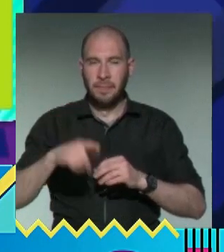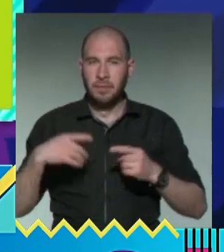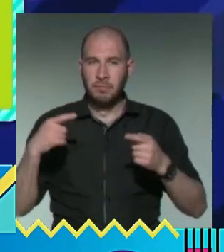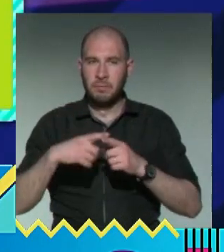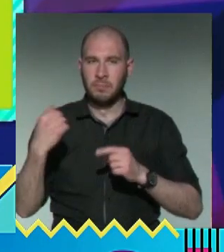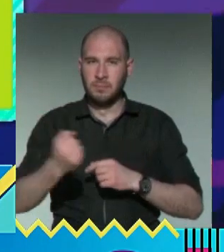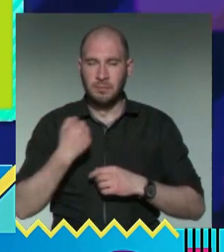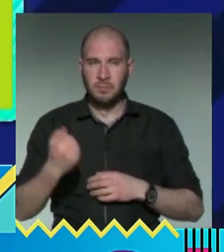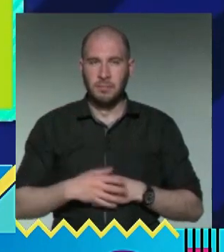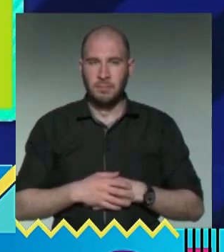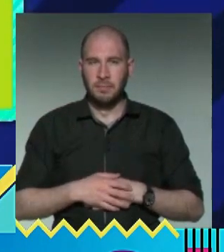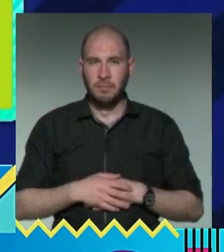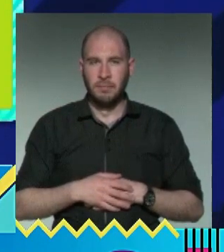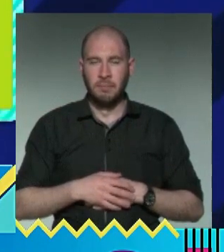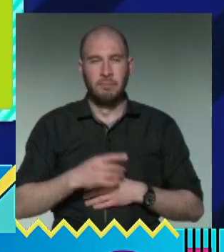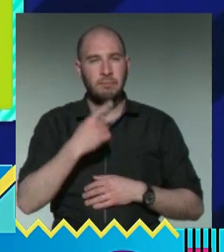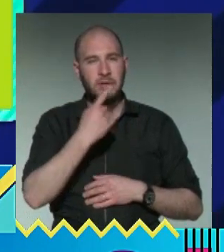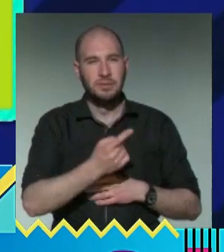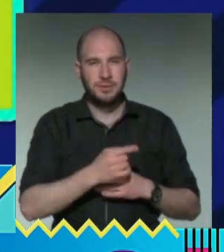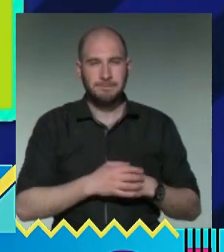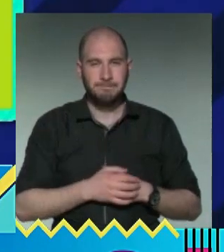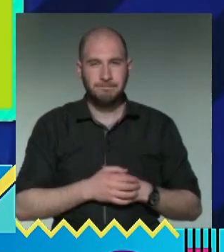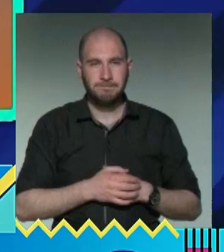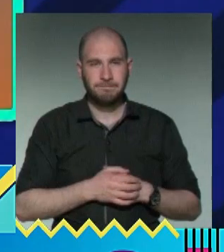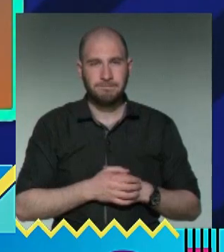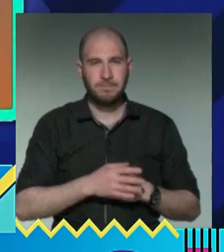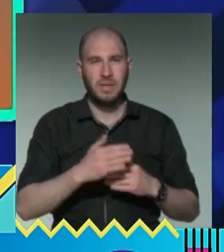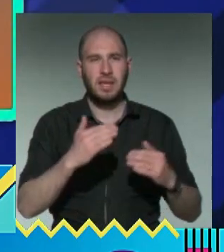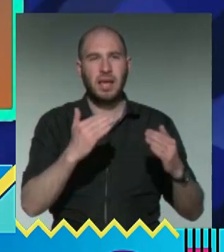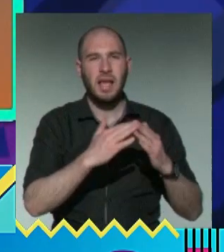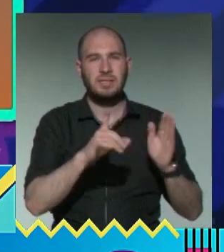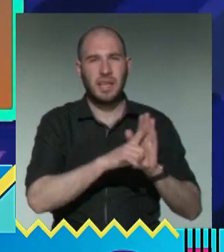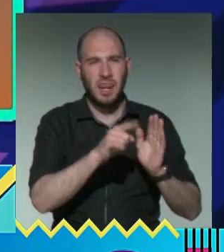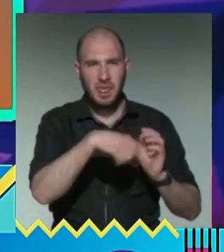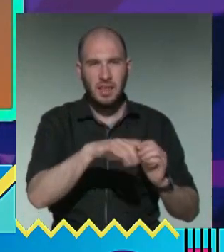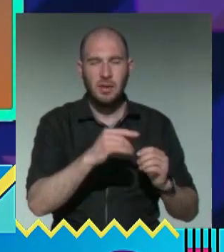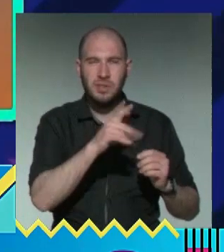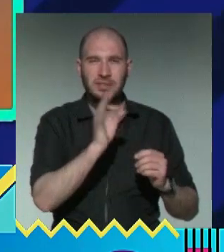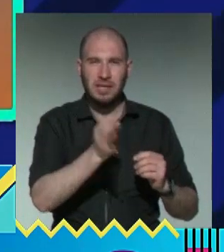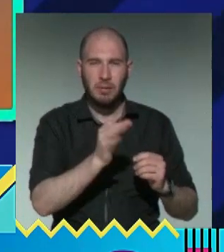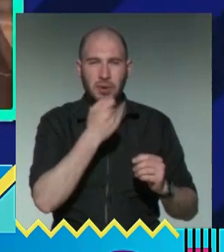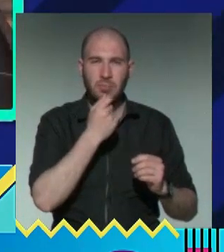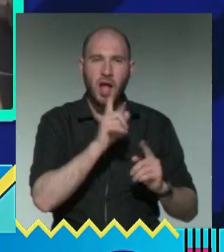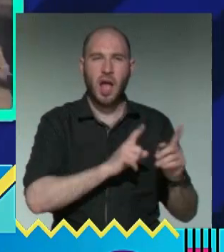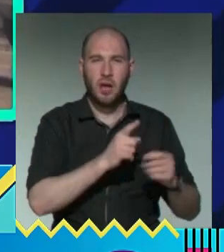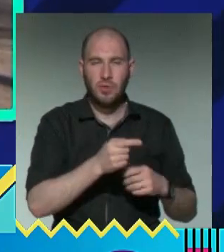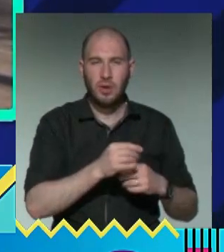objetivo. Bien. Marcelo, y desde los mismos legisladores, ¿tenés conocimiento de si hay o se están gestando algunos nuevos